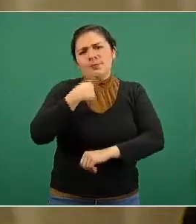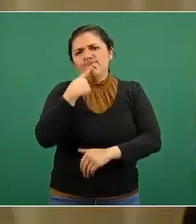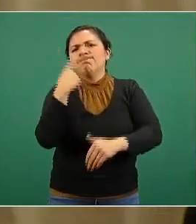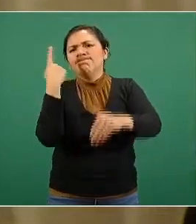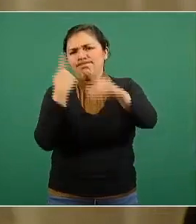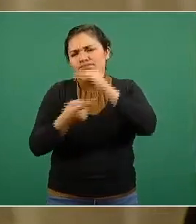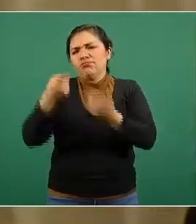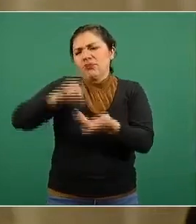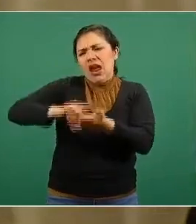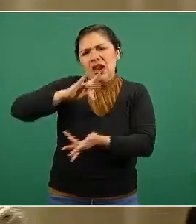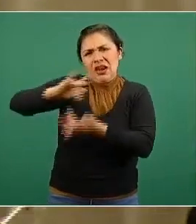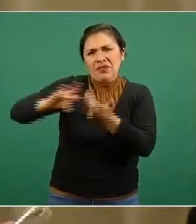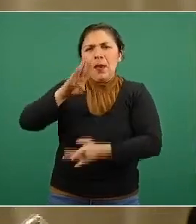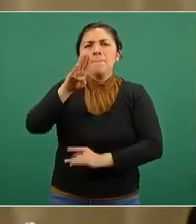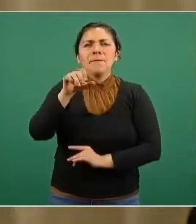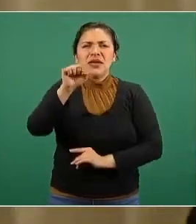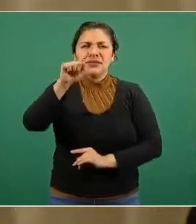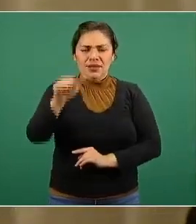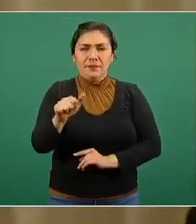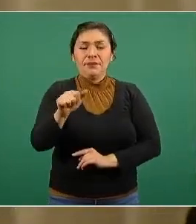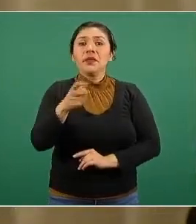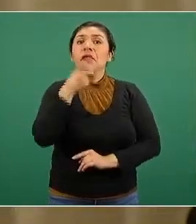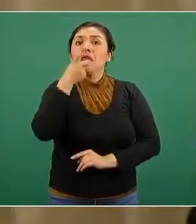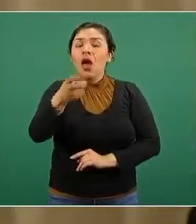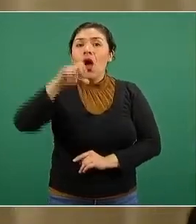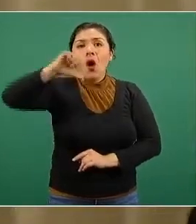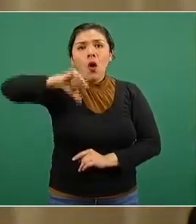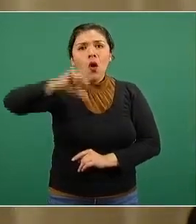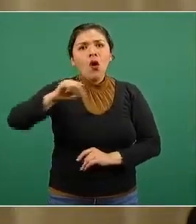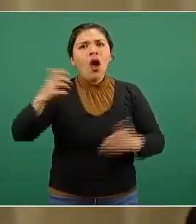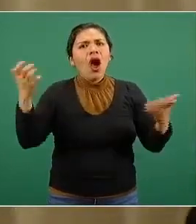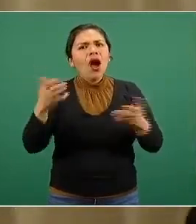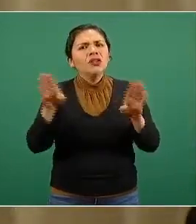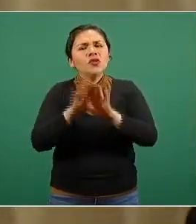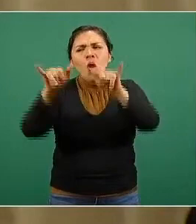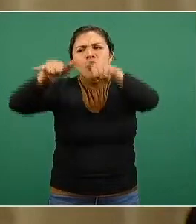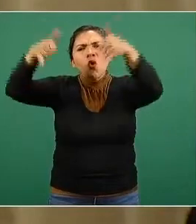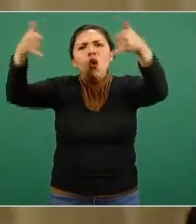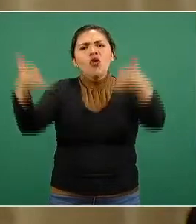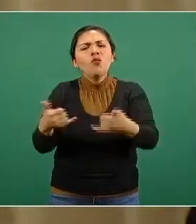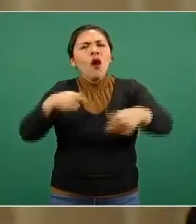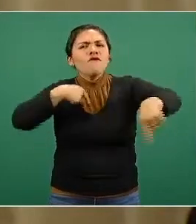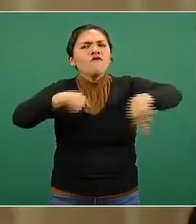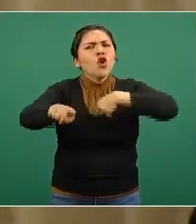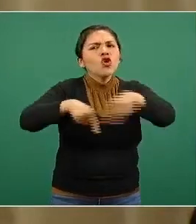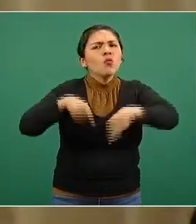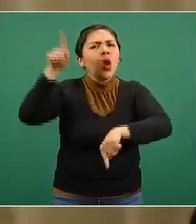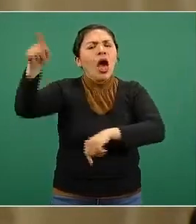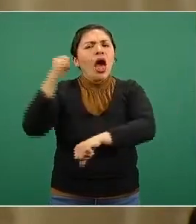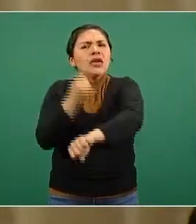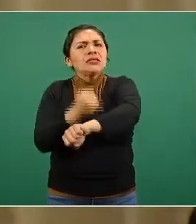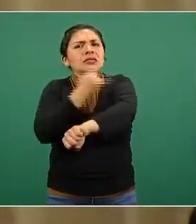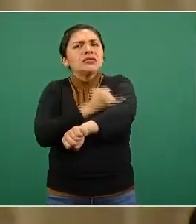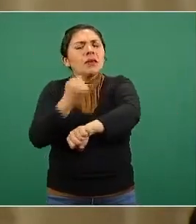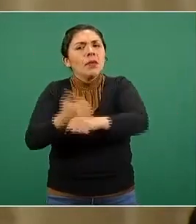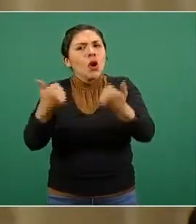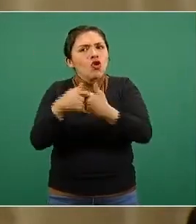denuncia en nuestras redes sociales de Basta, que hoy se estaba realizando un torneo de fútbol en Iztapalapa y lo estaban transmitiendo en